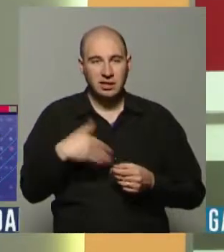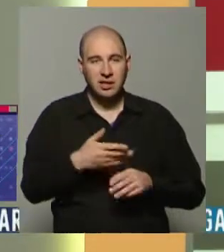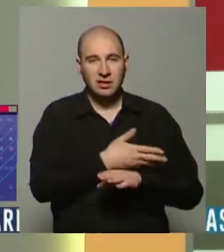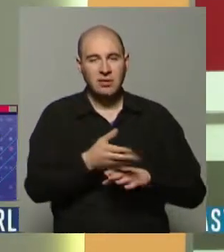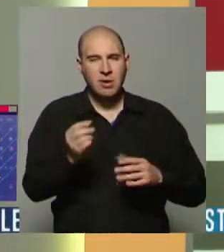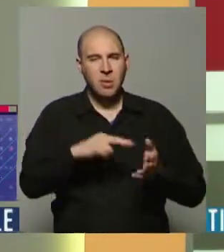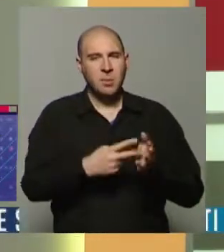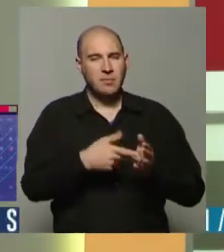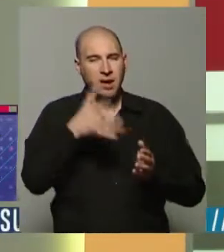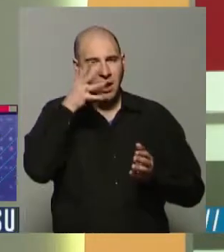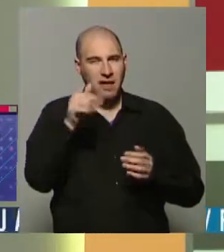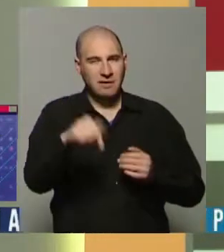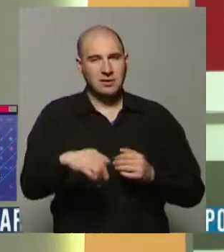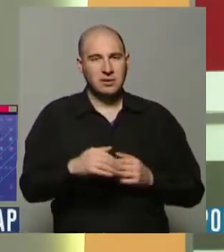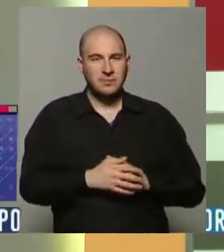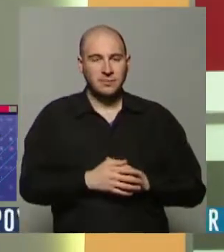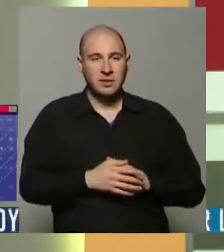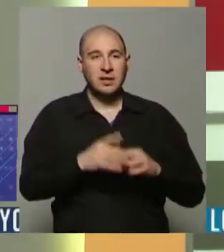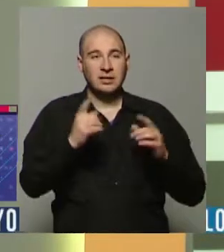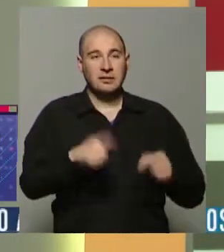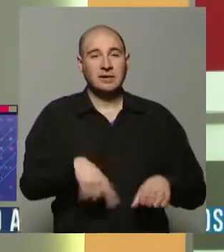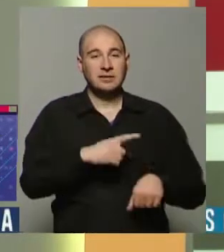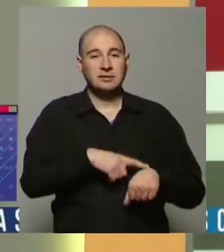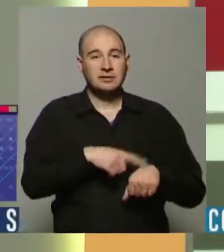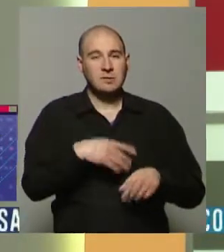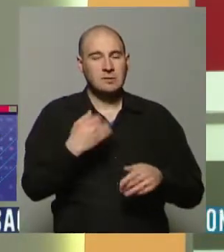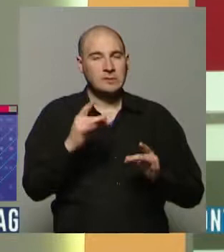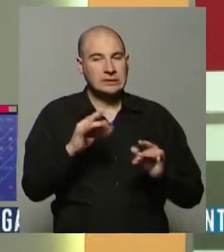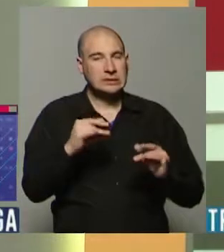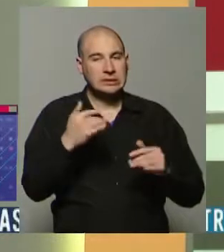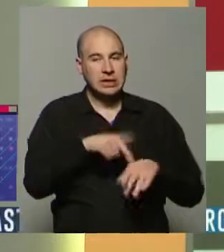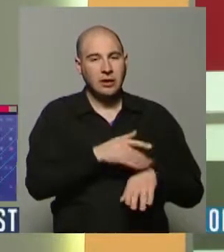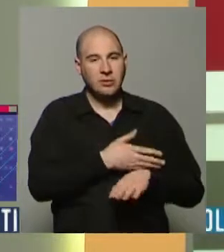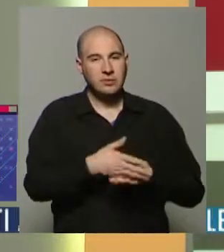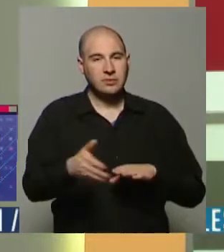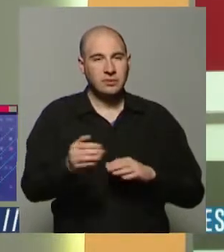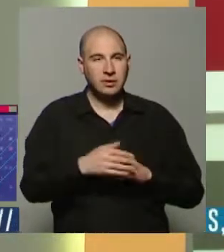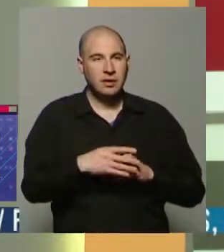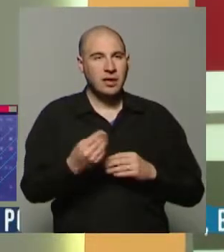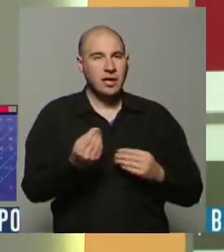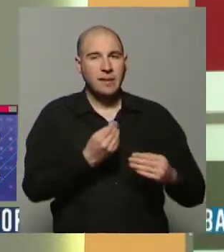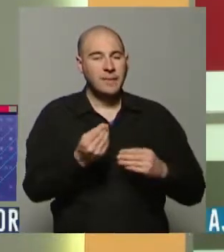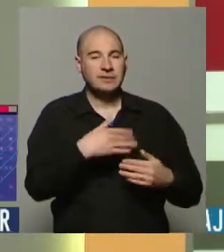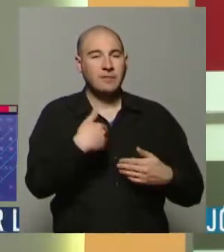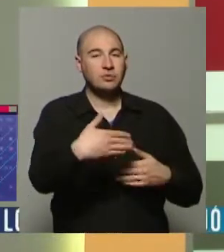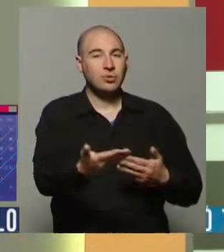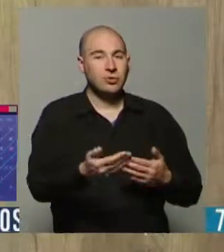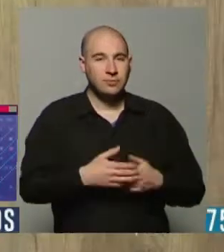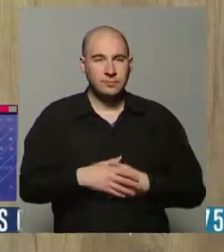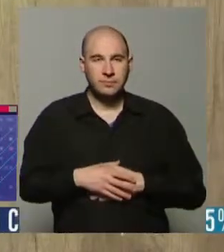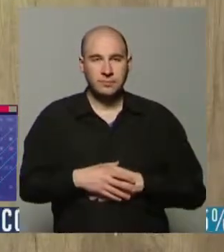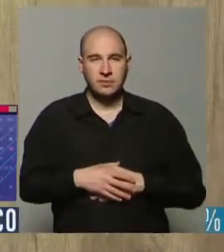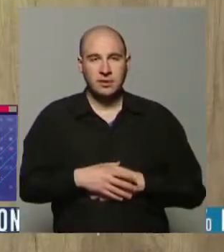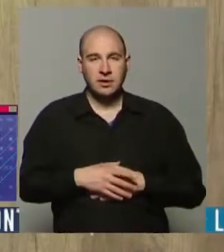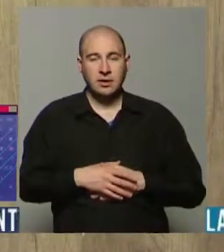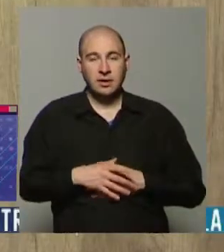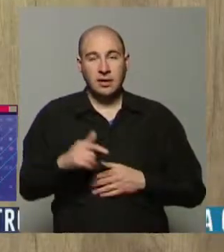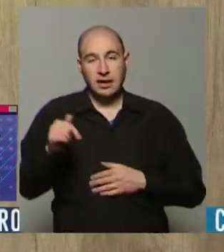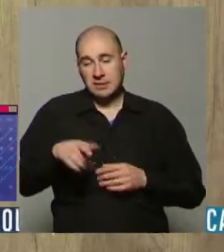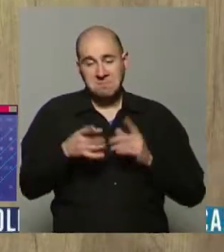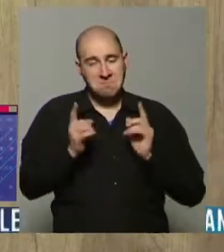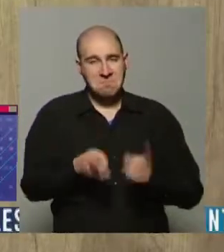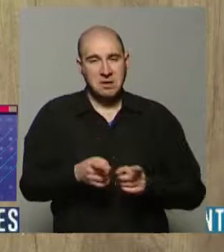reuniones con un pequeño grupo de empresarios para mejorar la imagen de la Argentina. Hay que recordar que hay 3 calificadoras internacionales que le vienen bajando